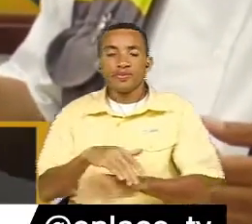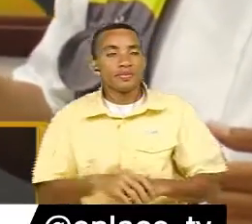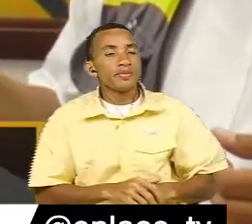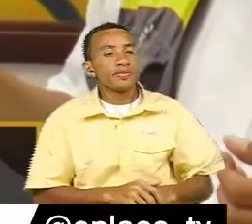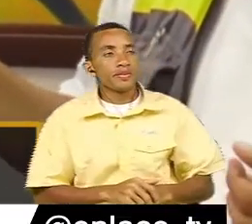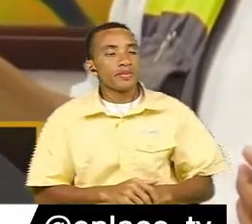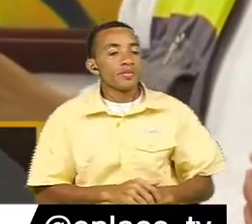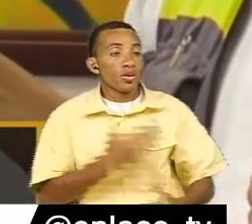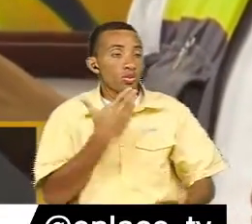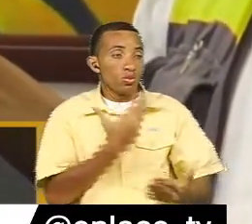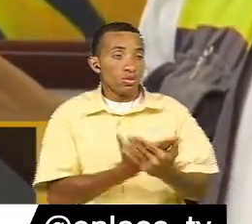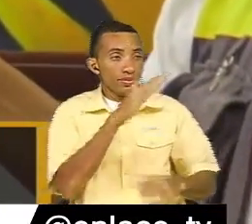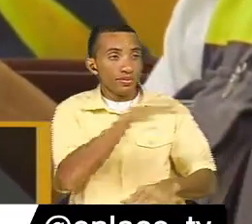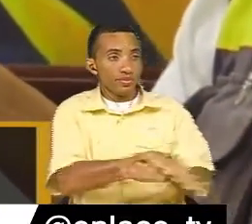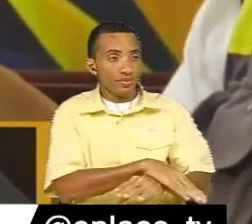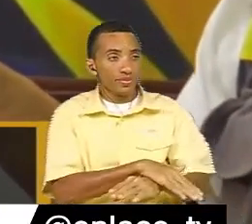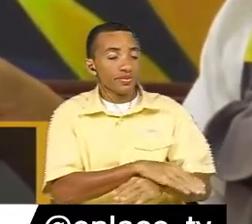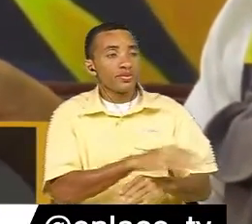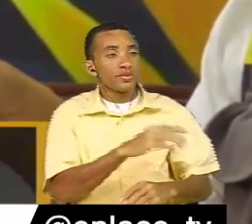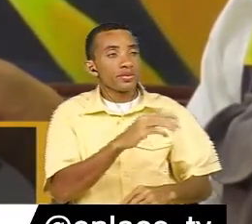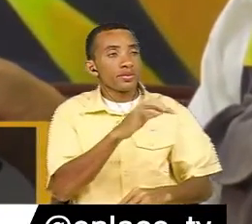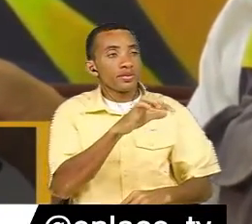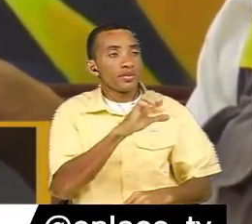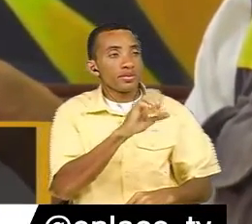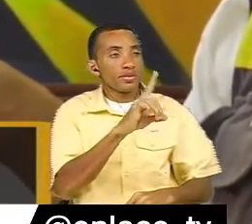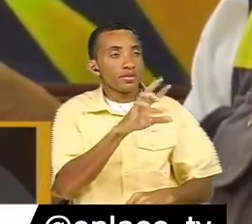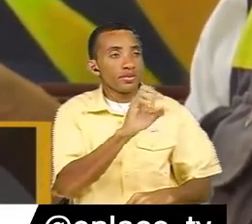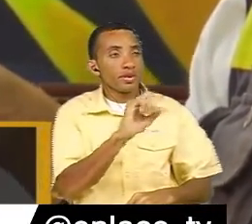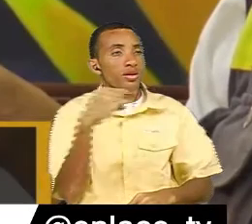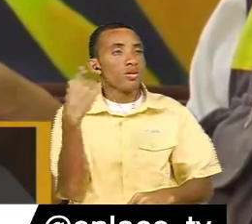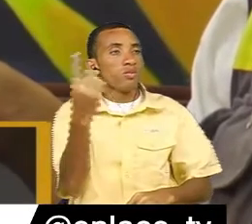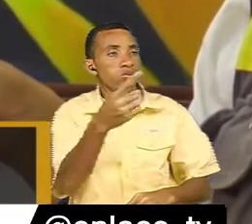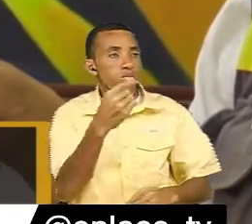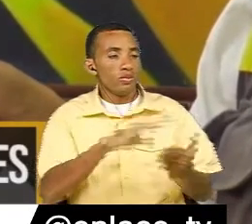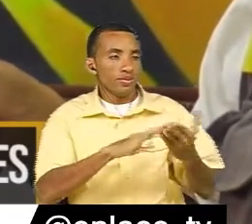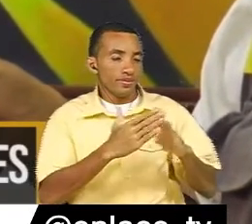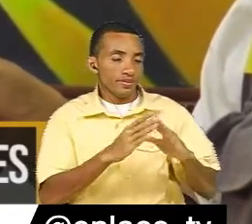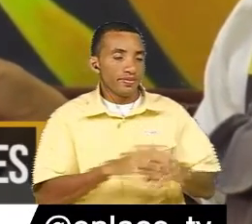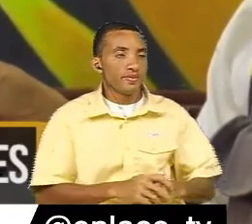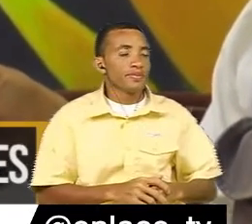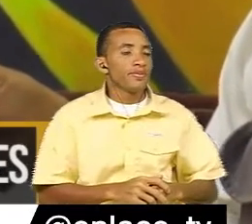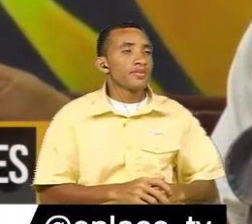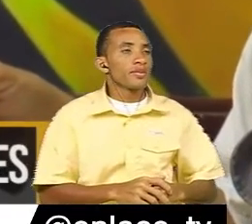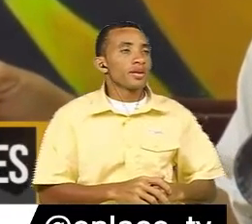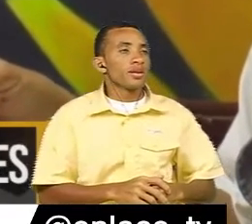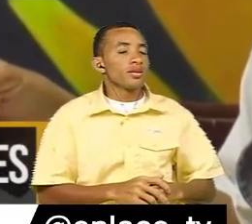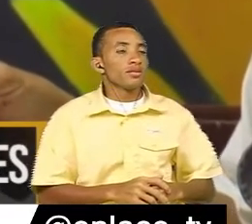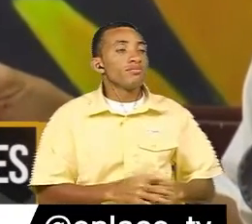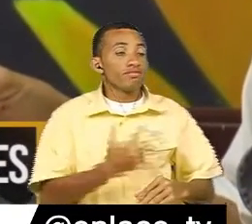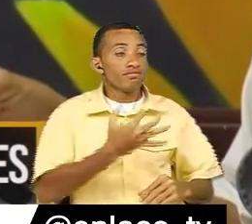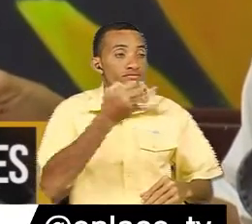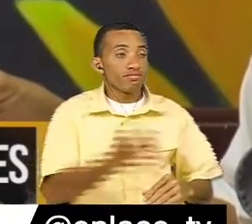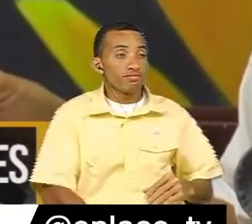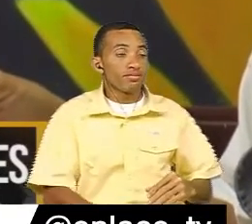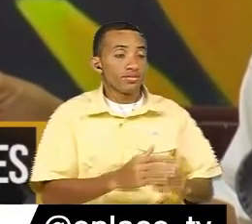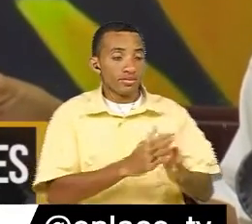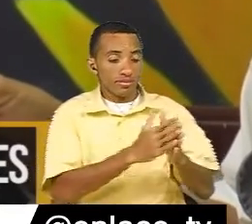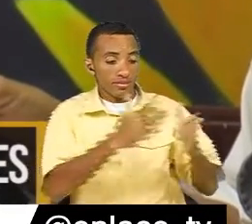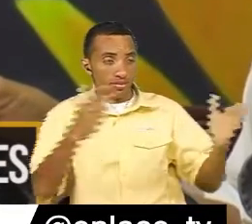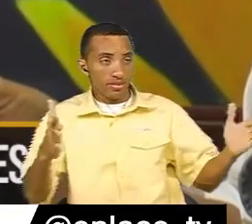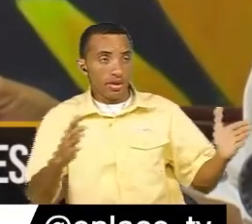buenas tardes, Pedro. Muy buenas tardes de la comunidad en general. Sí, efectivamente, finalizamos nuestra